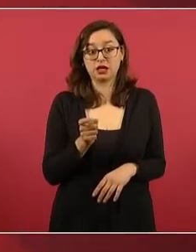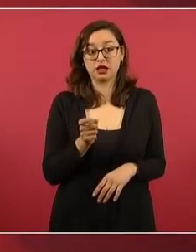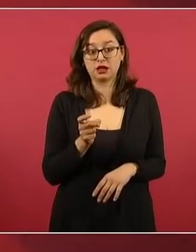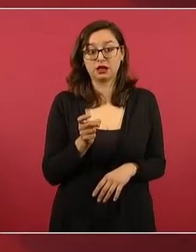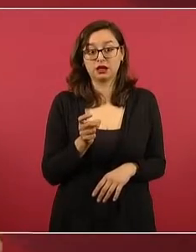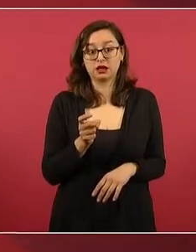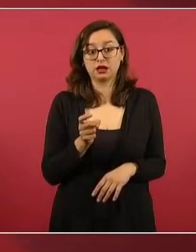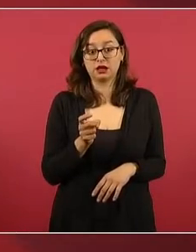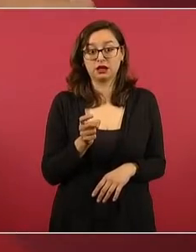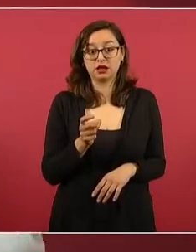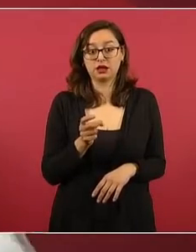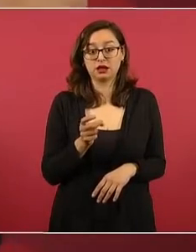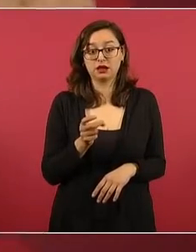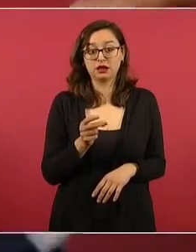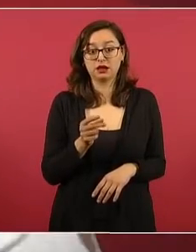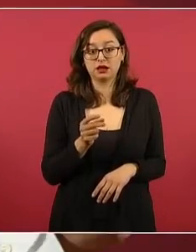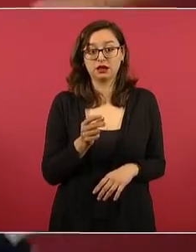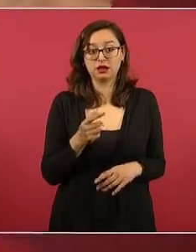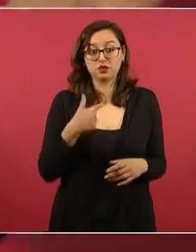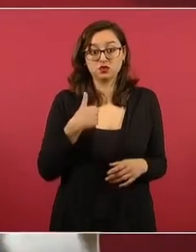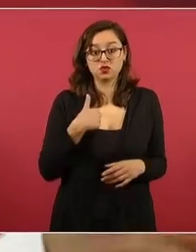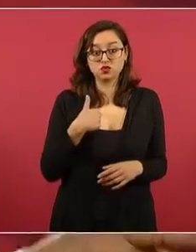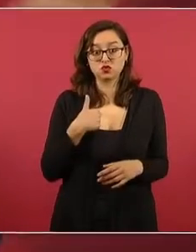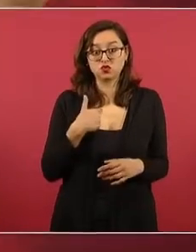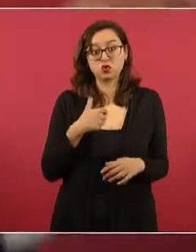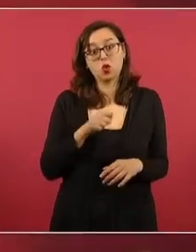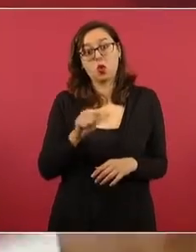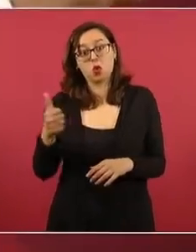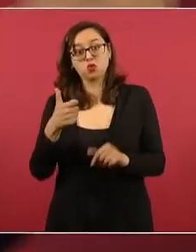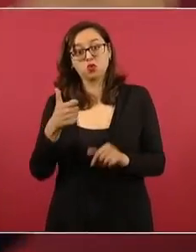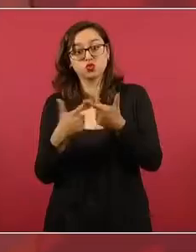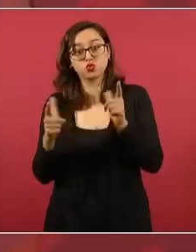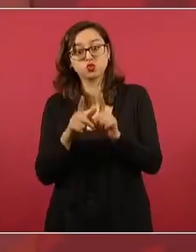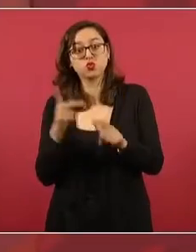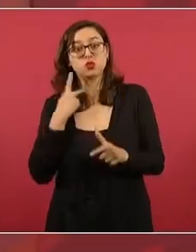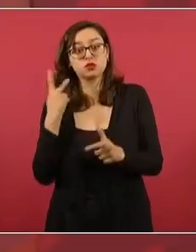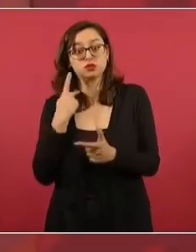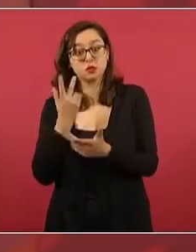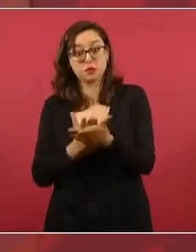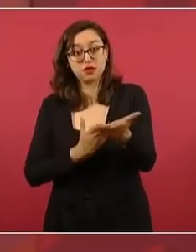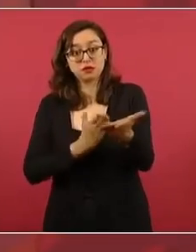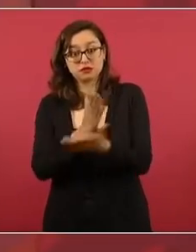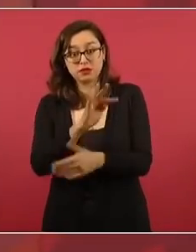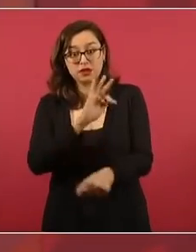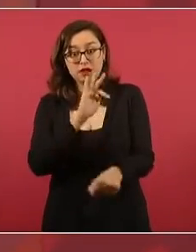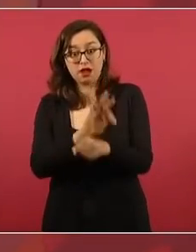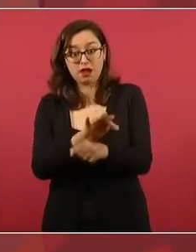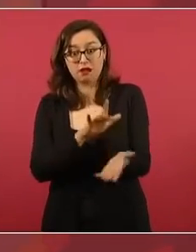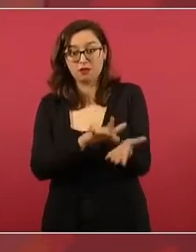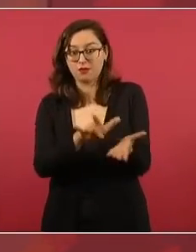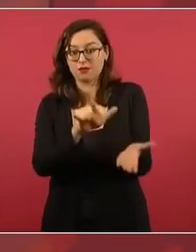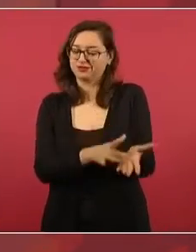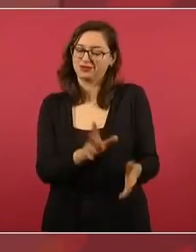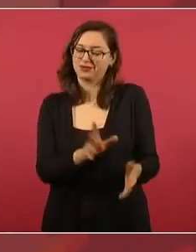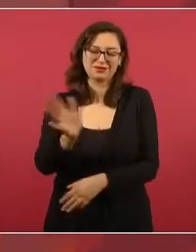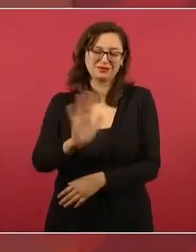de que estoy ayudando a los del Partido Republicano. No, no, no, no,